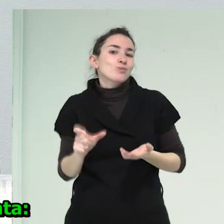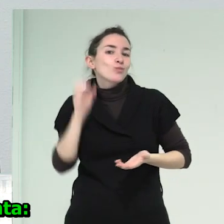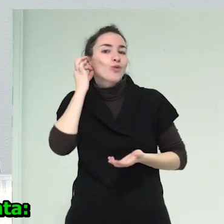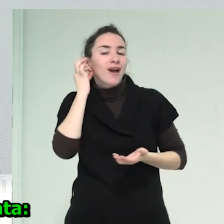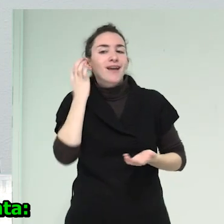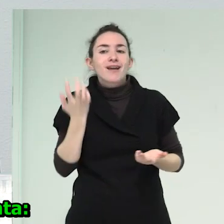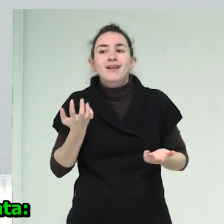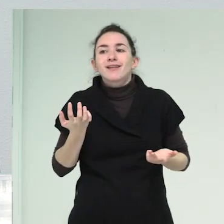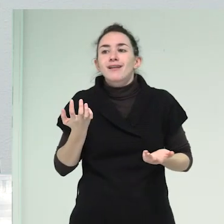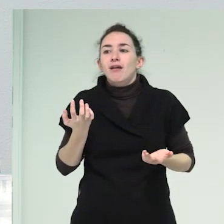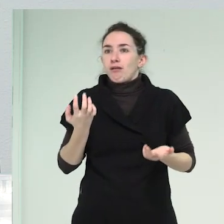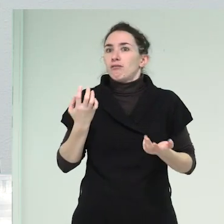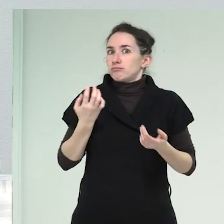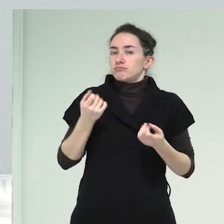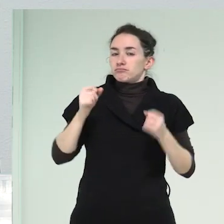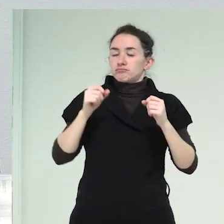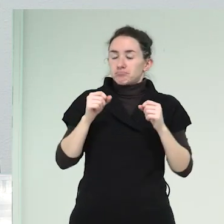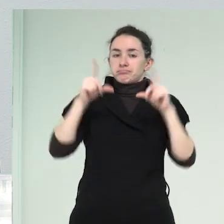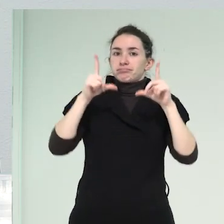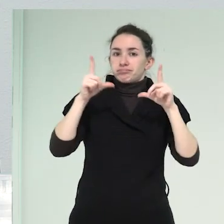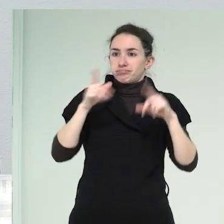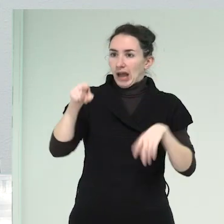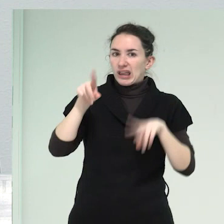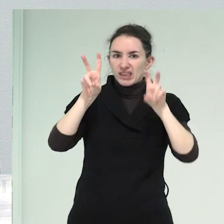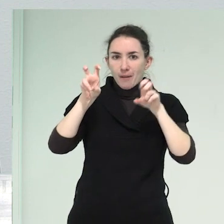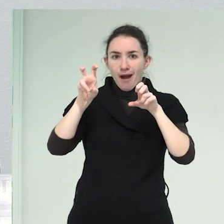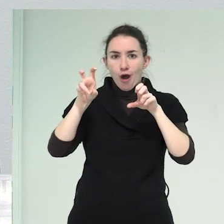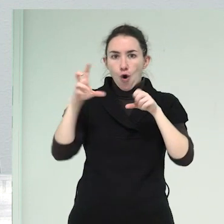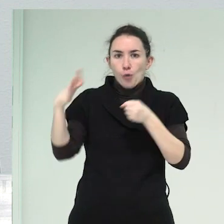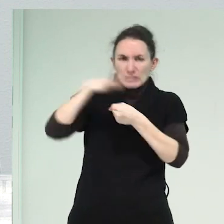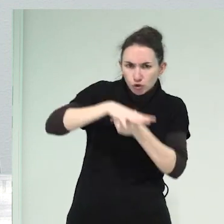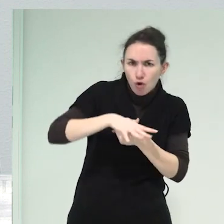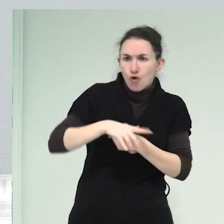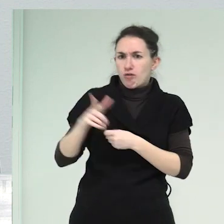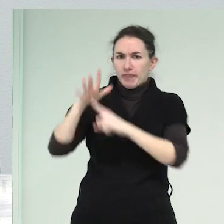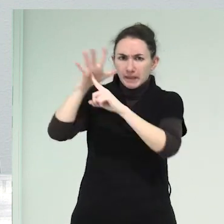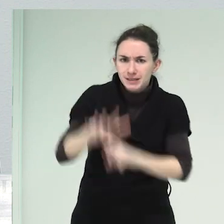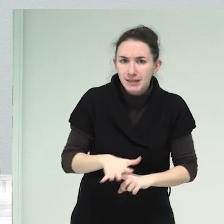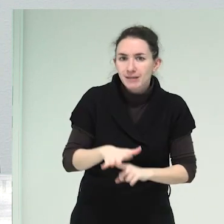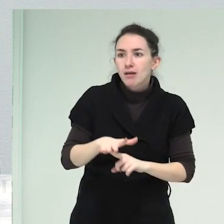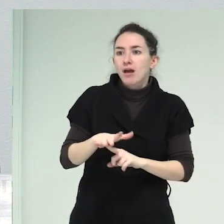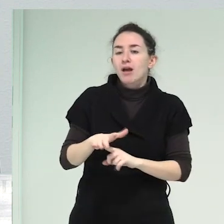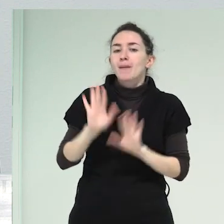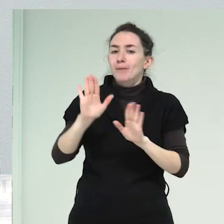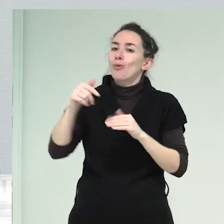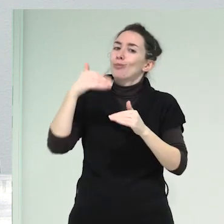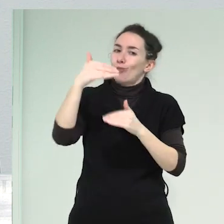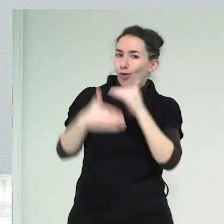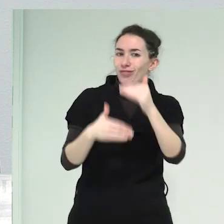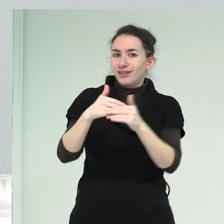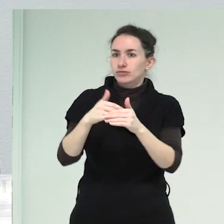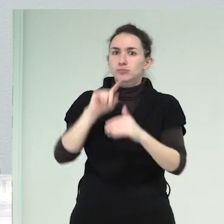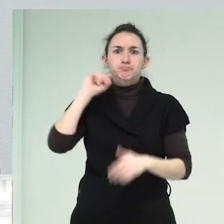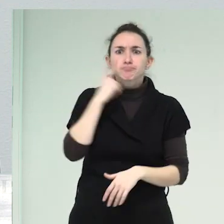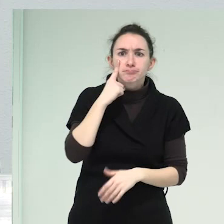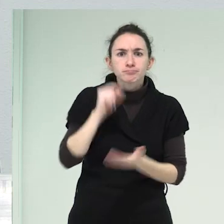como que se da cuenta, esto es una opresión y esto es una discriminación, pero eso es un proceso, ¿no? También para las mujeres que